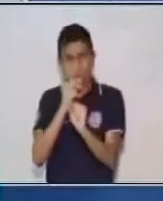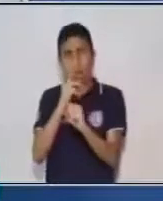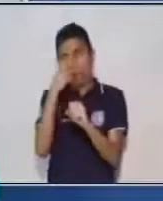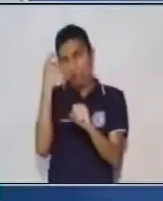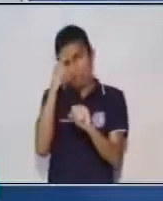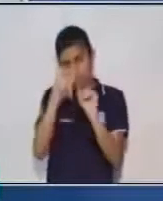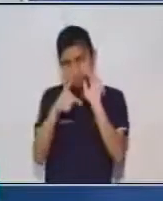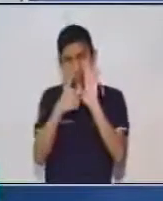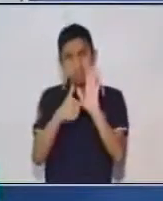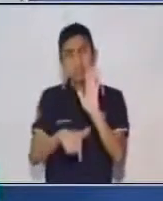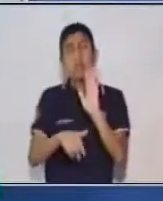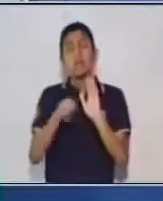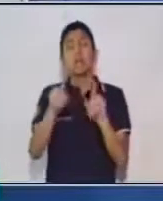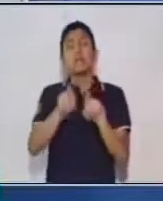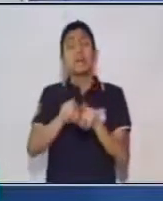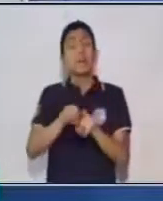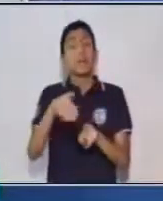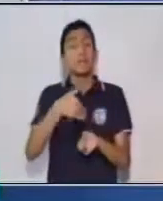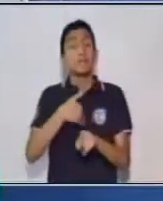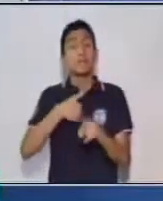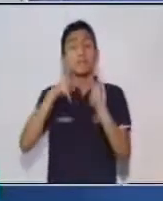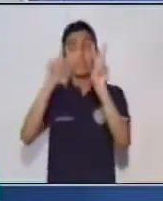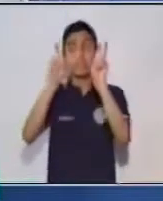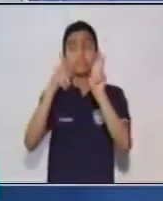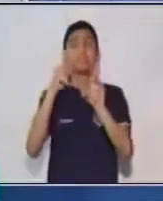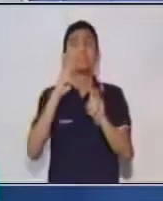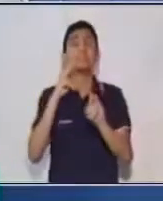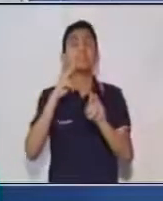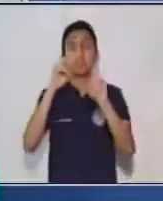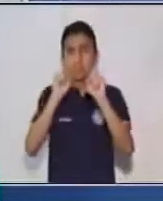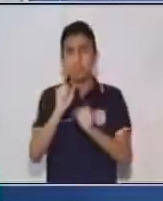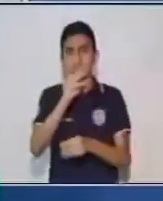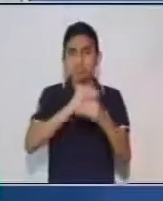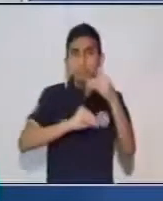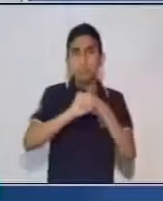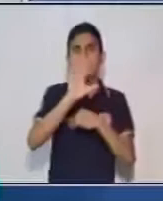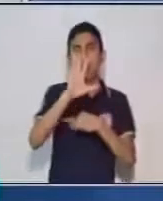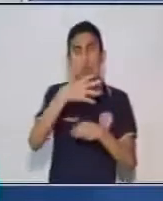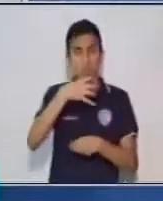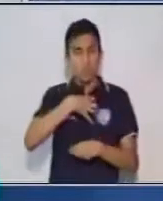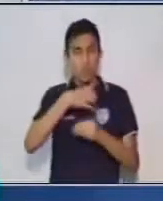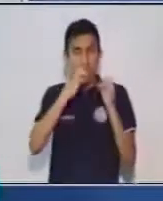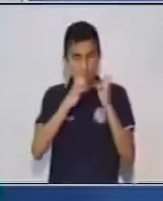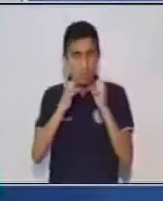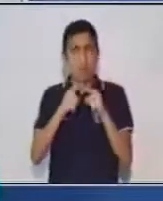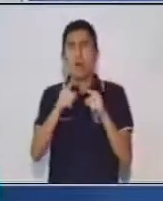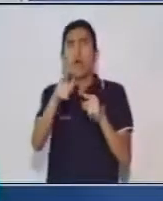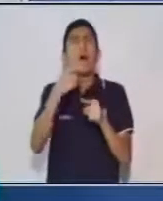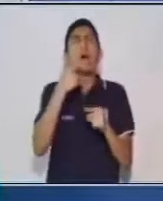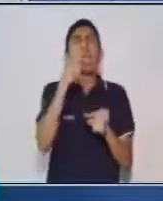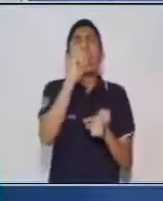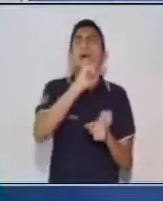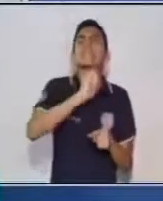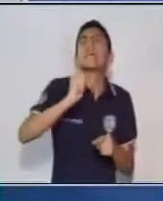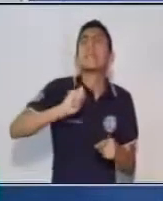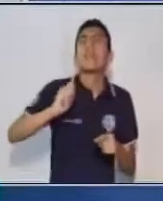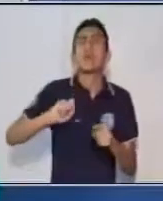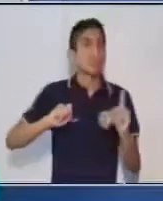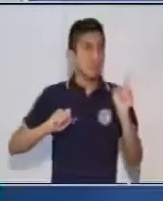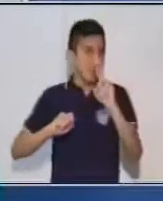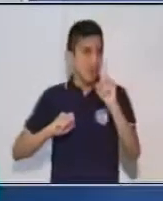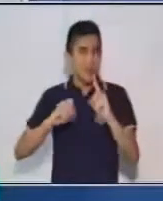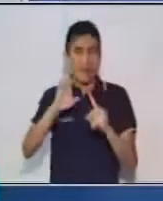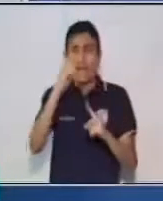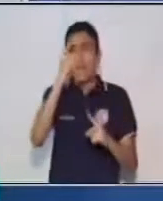También acá hay algunos verbos que van a cambiar su estructura y no van a terminar. Por ejemplo, no decimos escribido, decimos